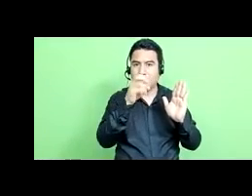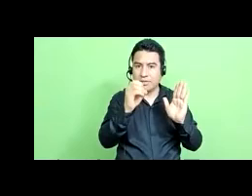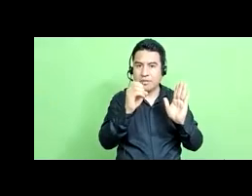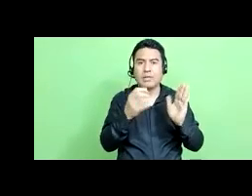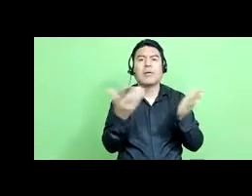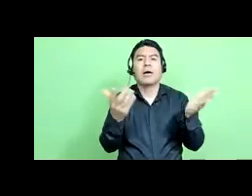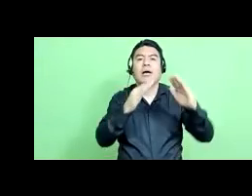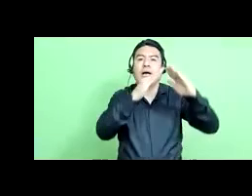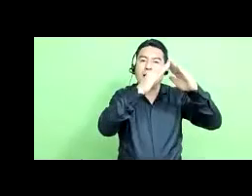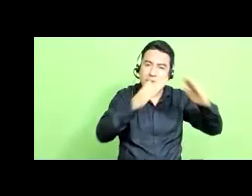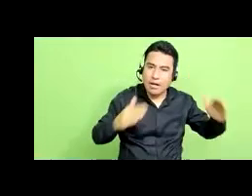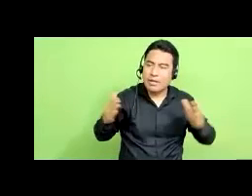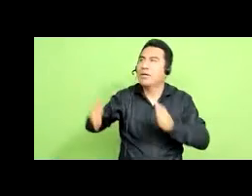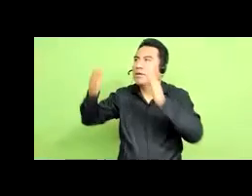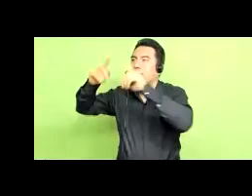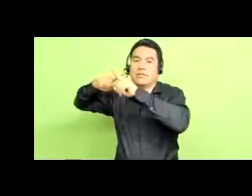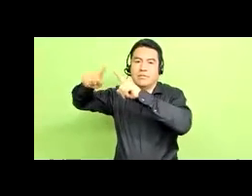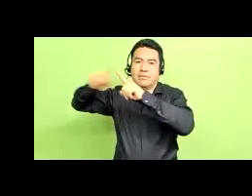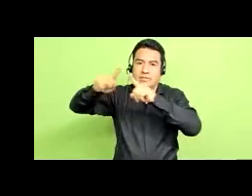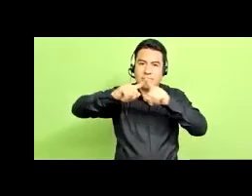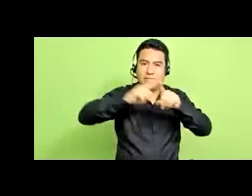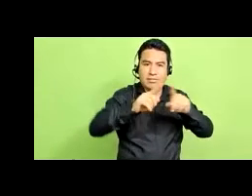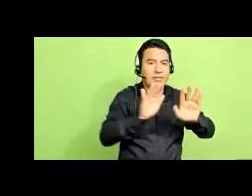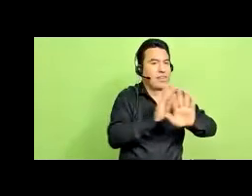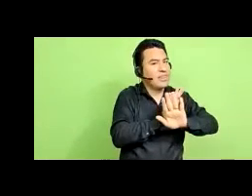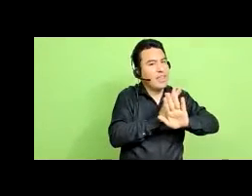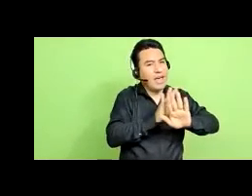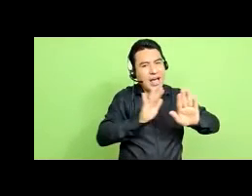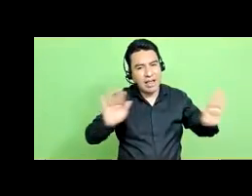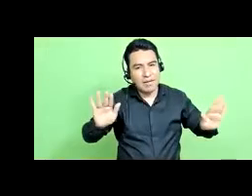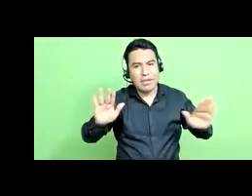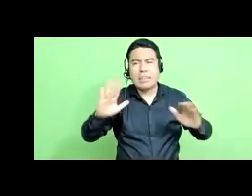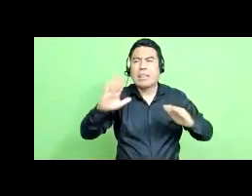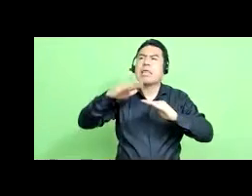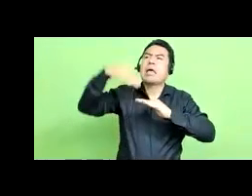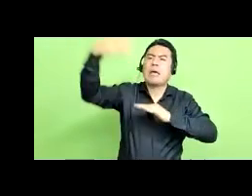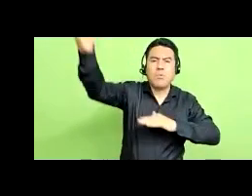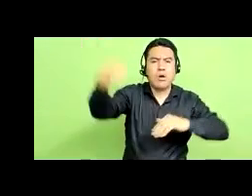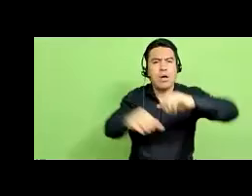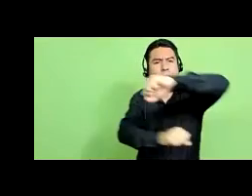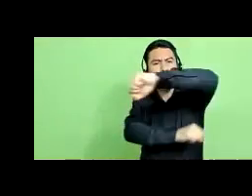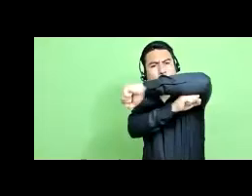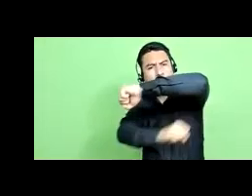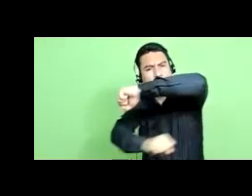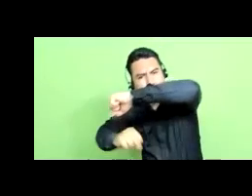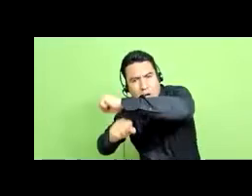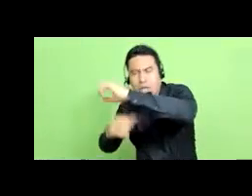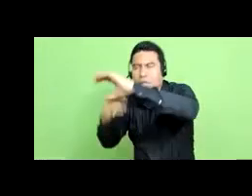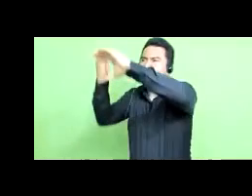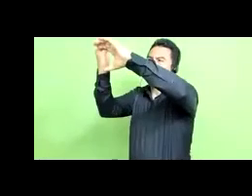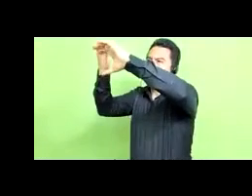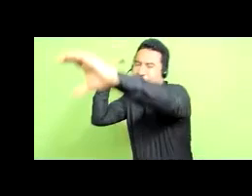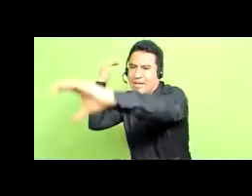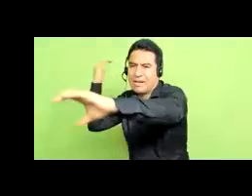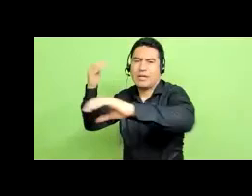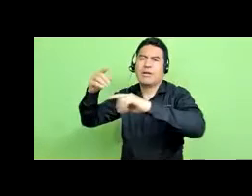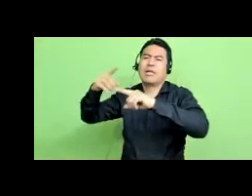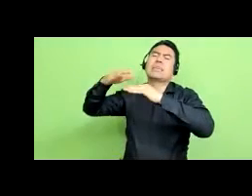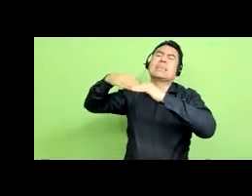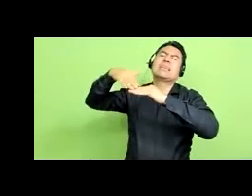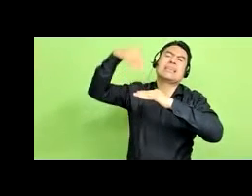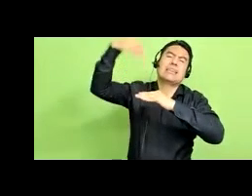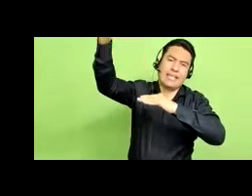edificación ya más adelante lo van a realizar también al igual estamos realizando la propuesta de modificación en esta